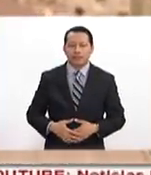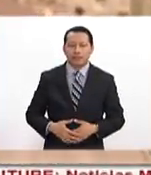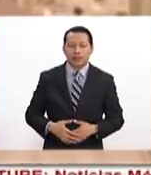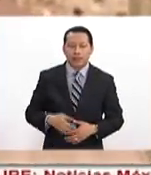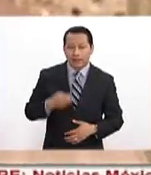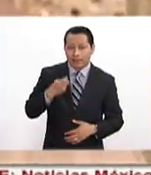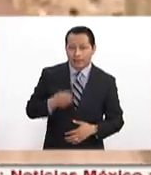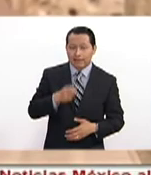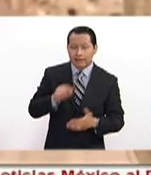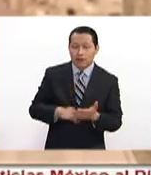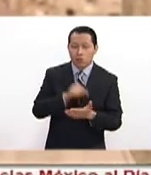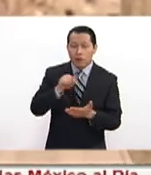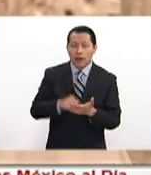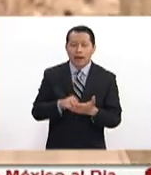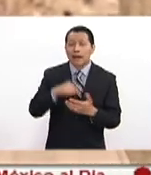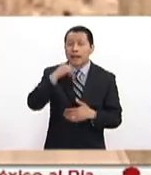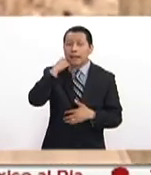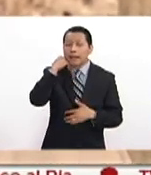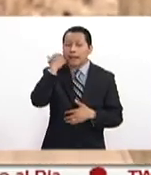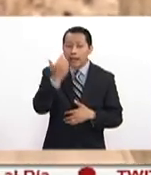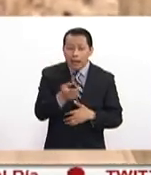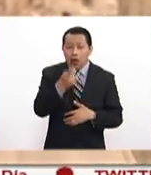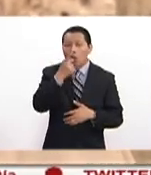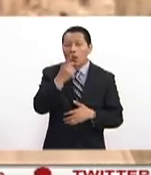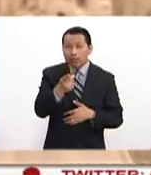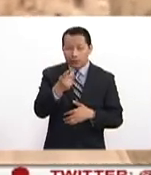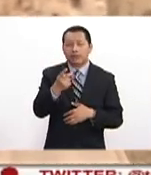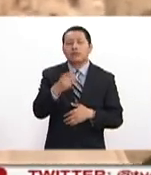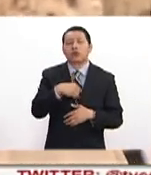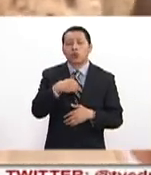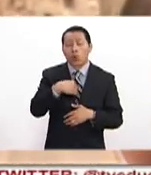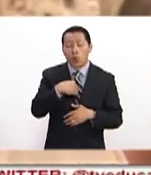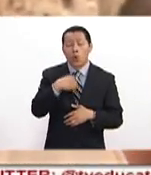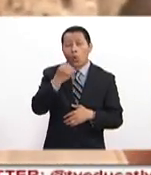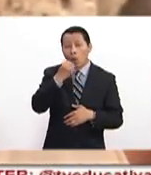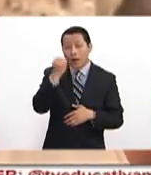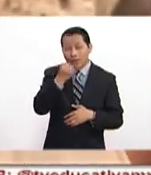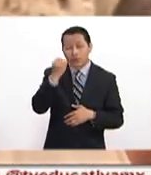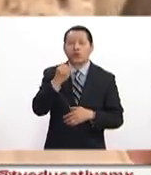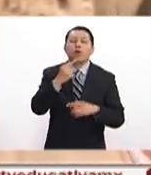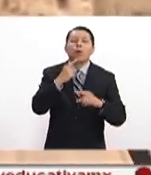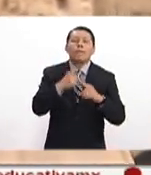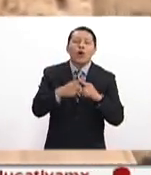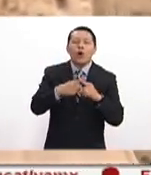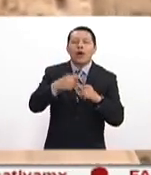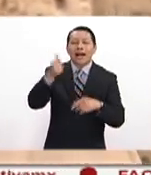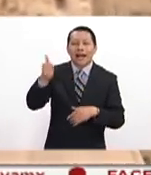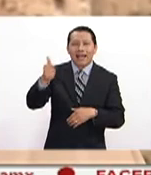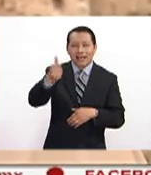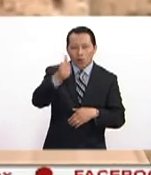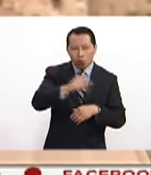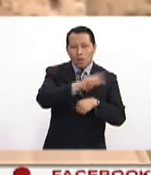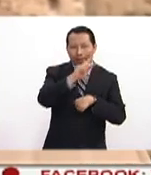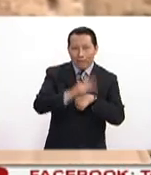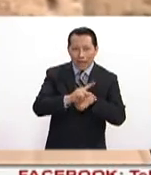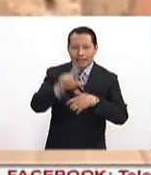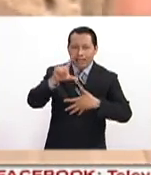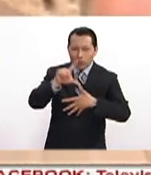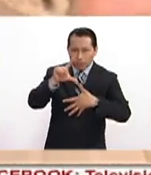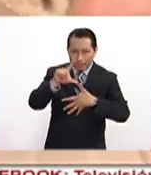lugar quiero asegurar mi oración por cada uno de los países de